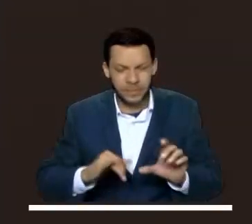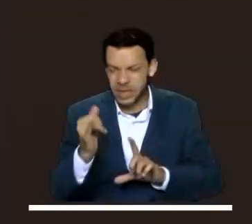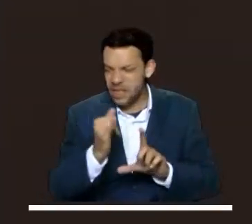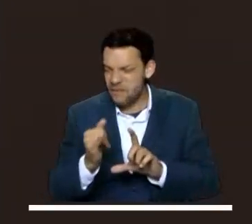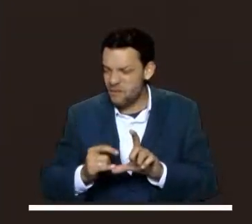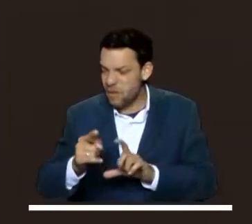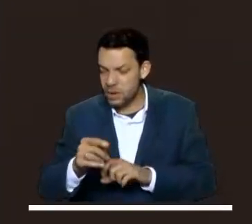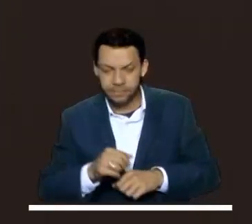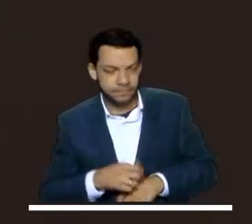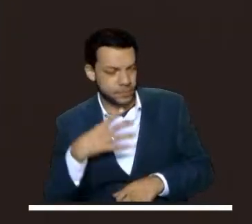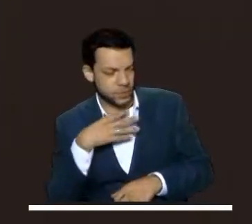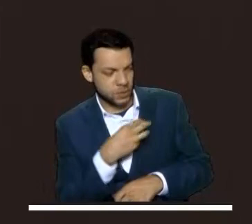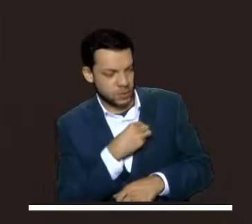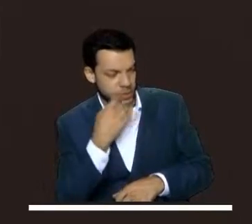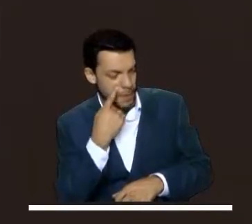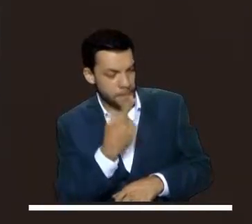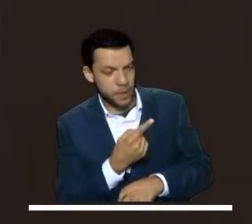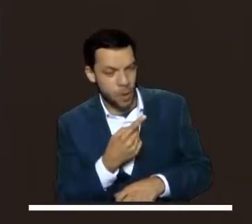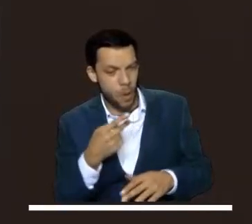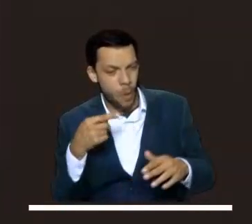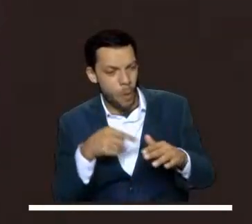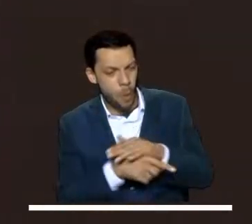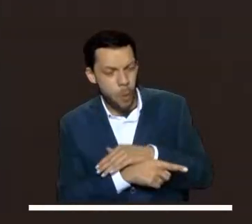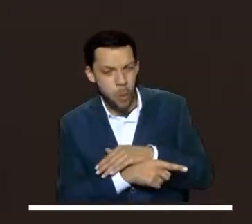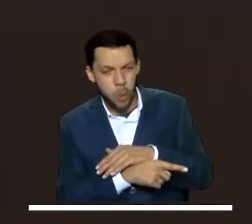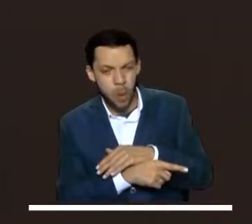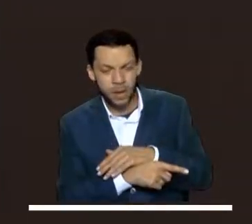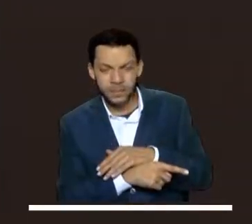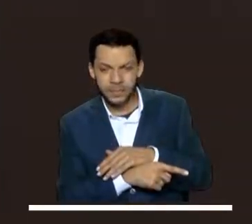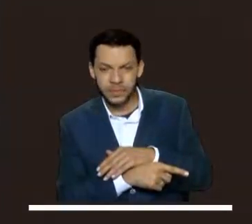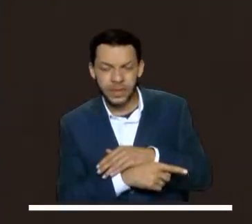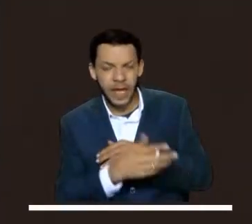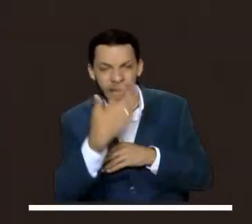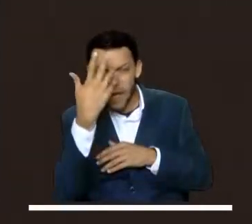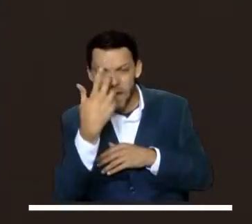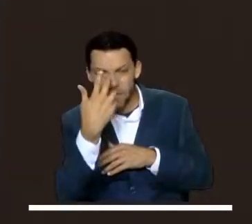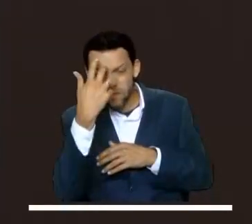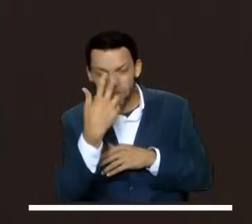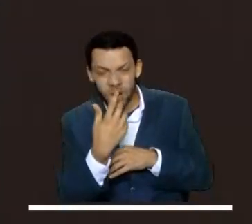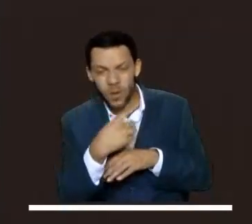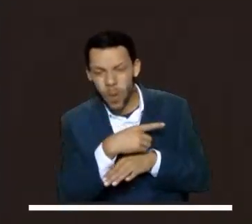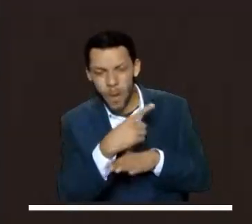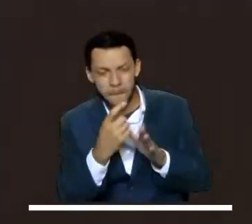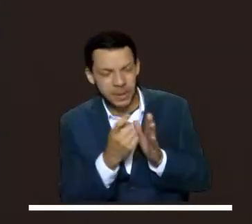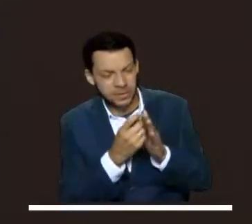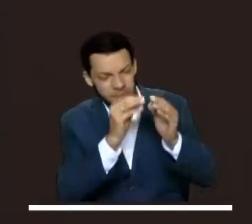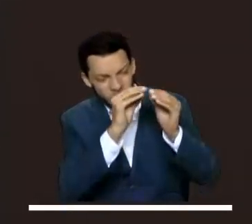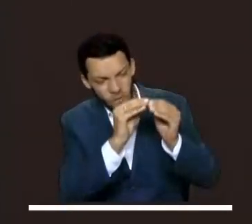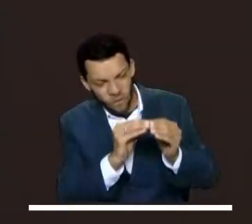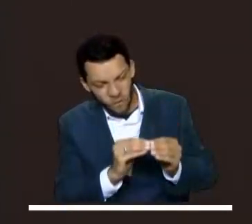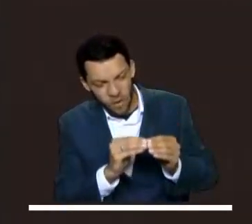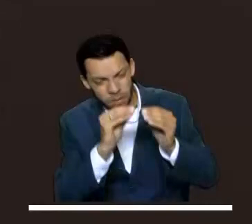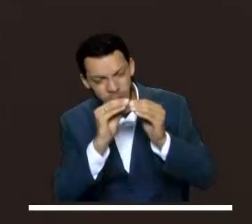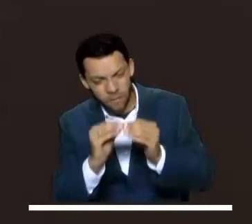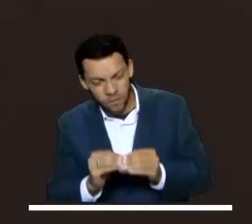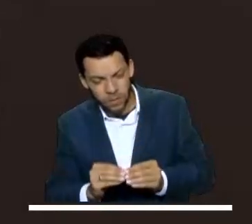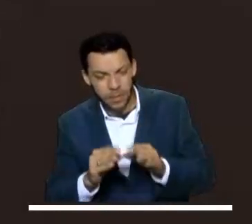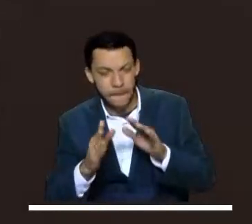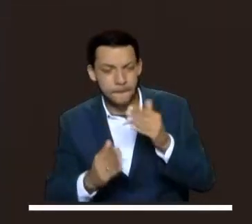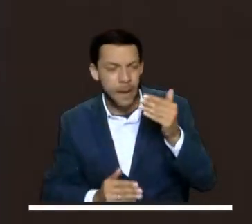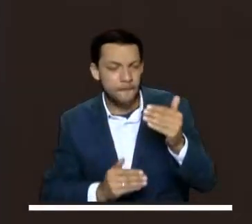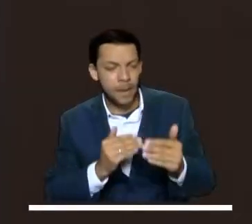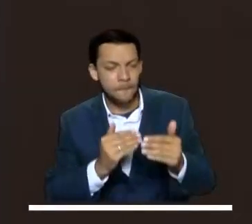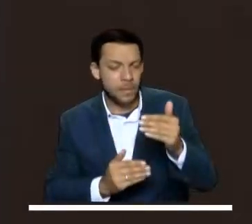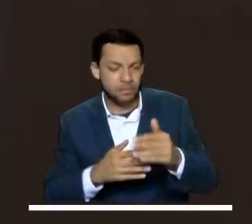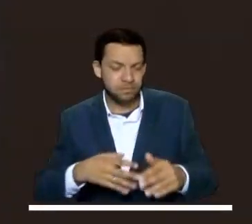próximos a llegar a la válvula iliocecal y aquí evaluar finalmente la parte, la última apretadita.